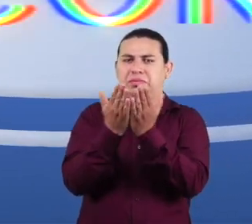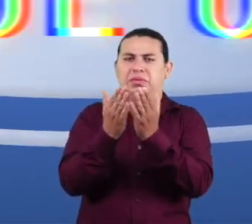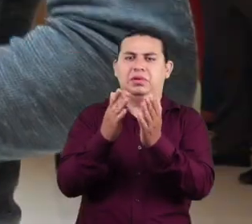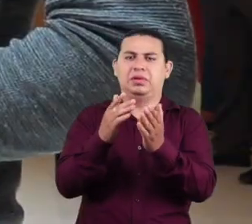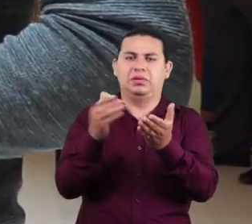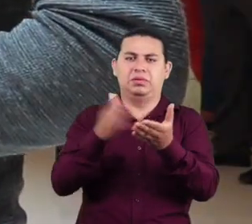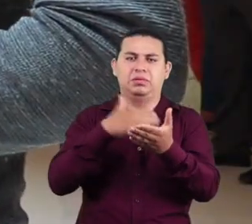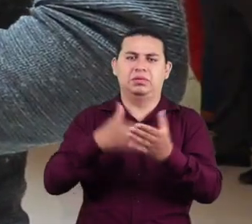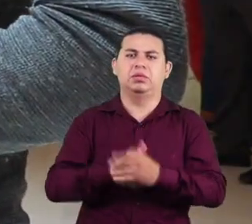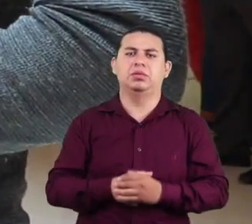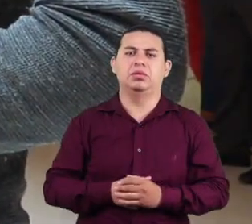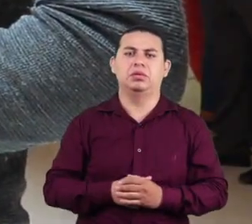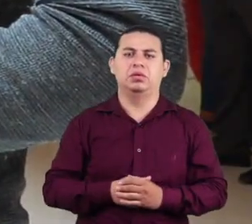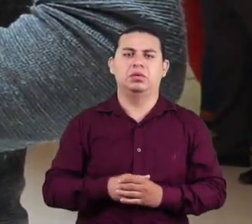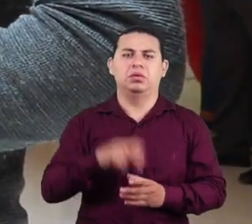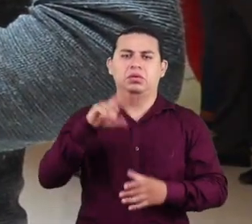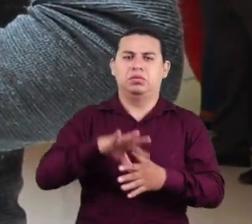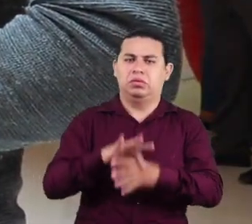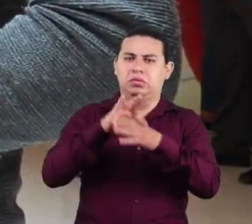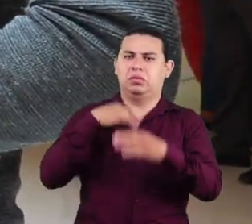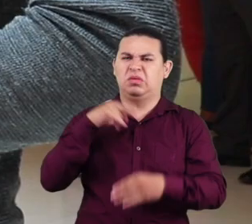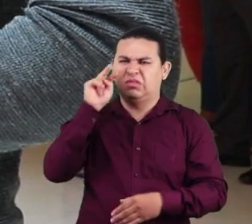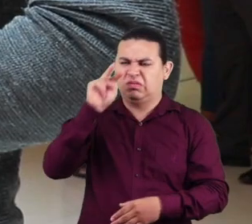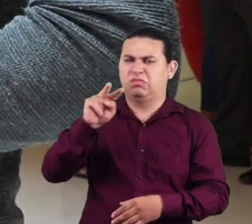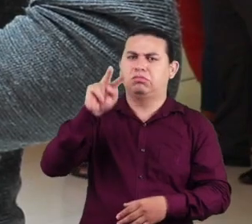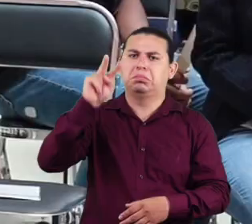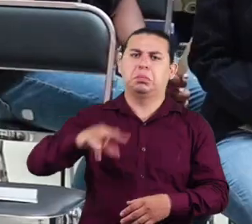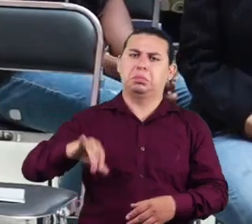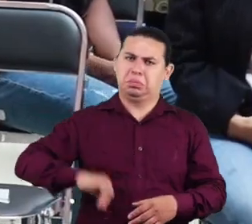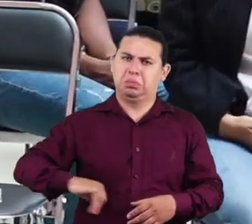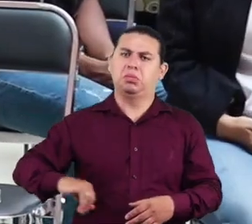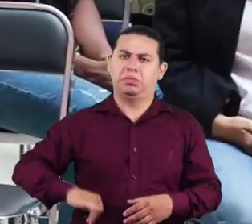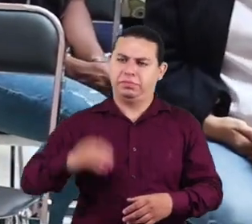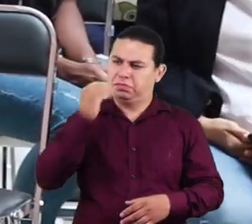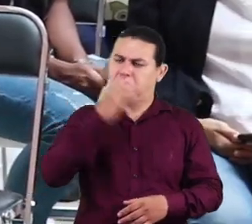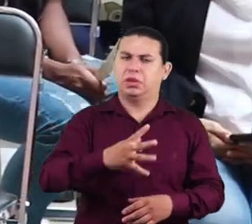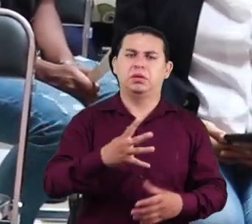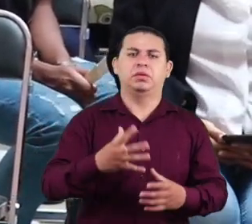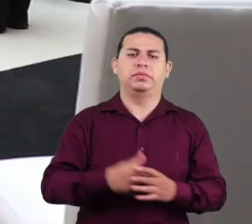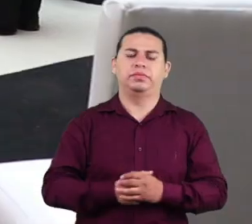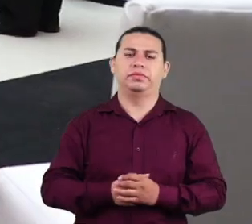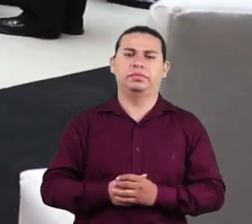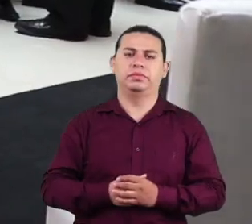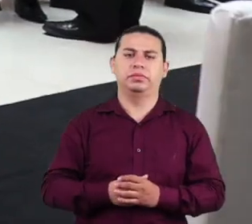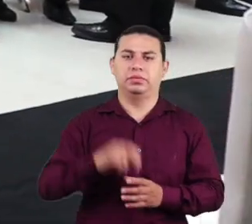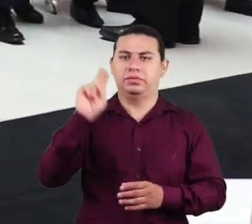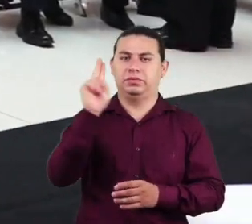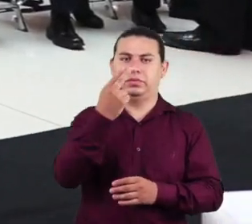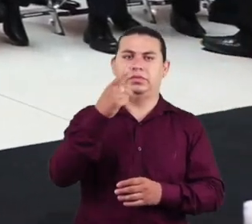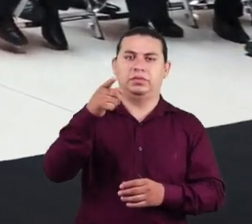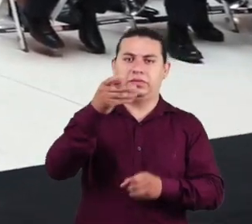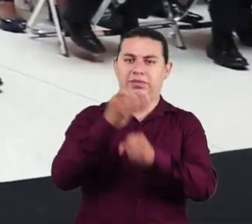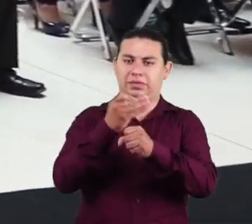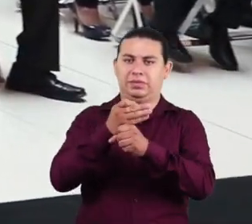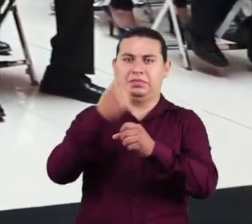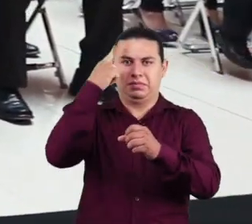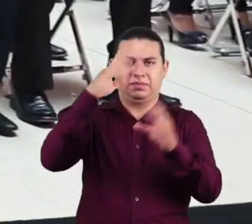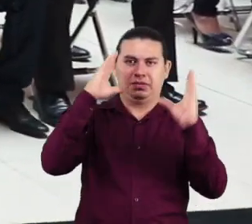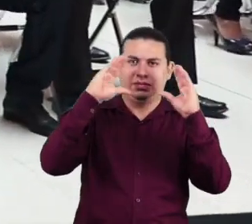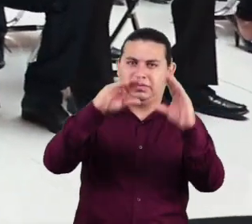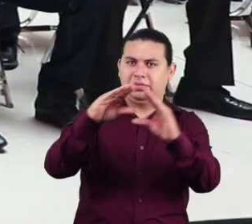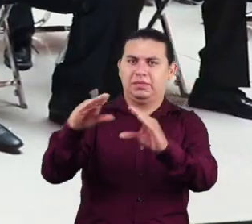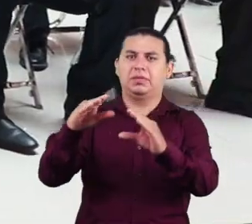alumnos. Pues la verdad es algo verdaderamente interesante porque, sobre todo porque la universidad haga ese tipo